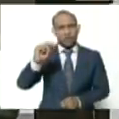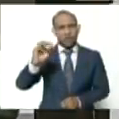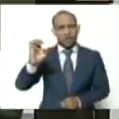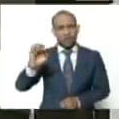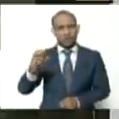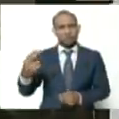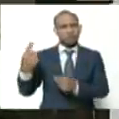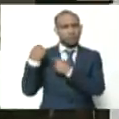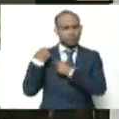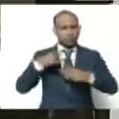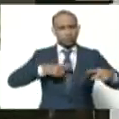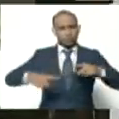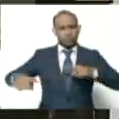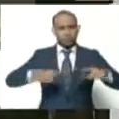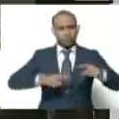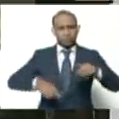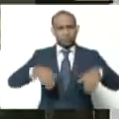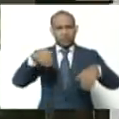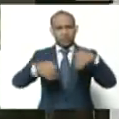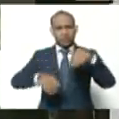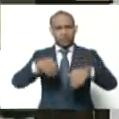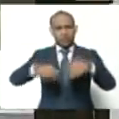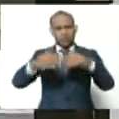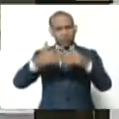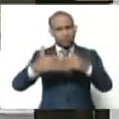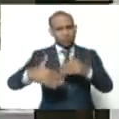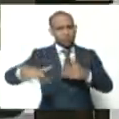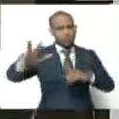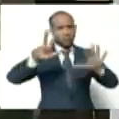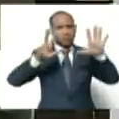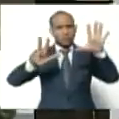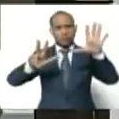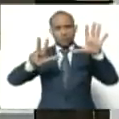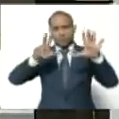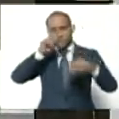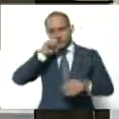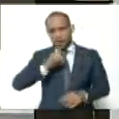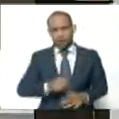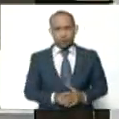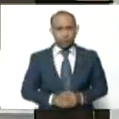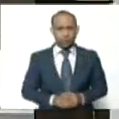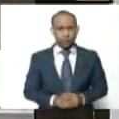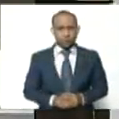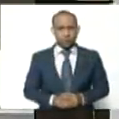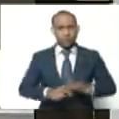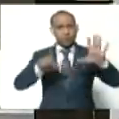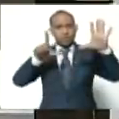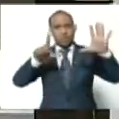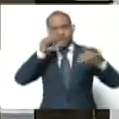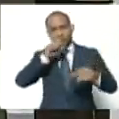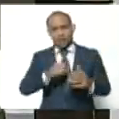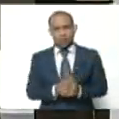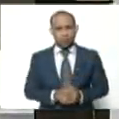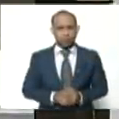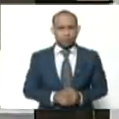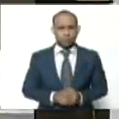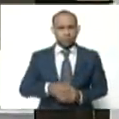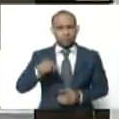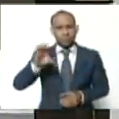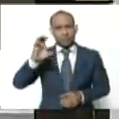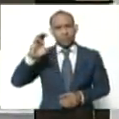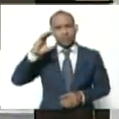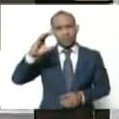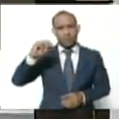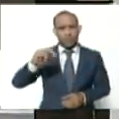organizar las elecciones de aquí en adelante 7 años. El CNE que se elige ahora, lo